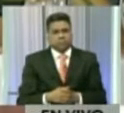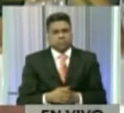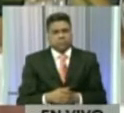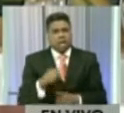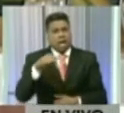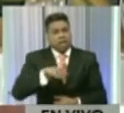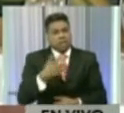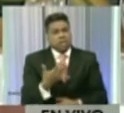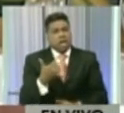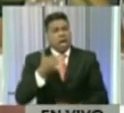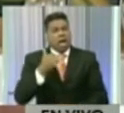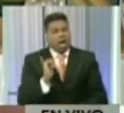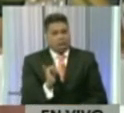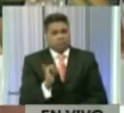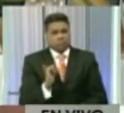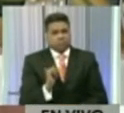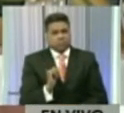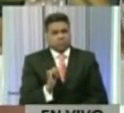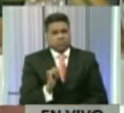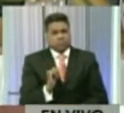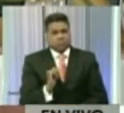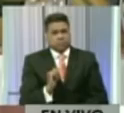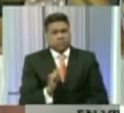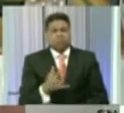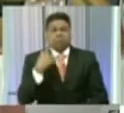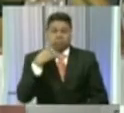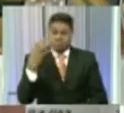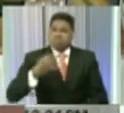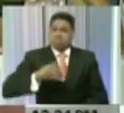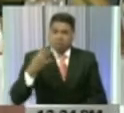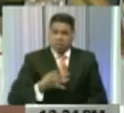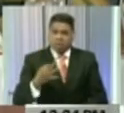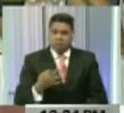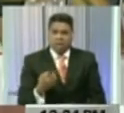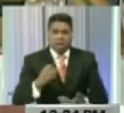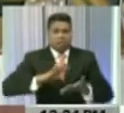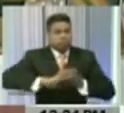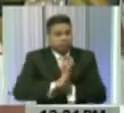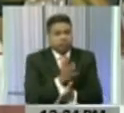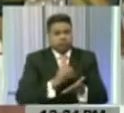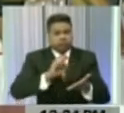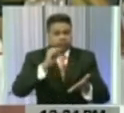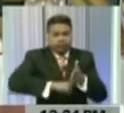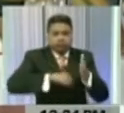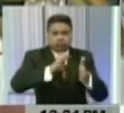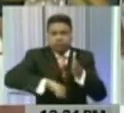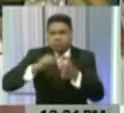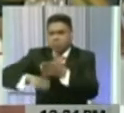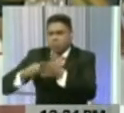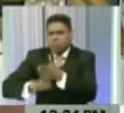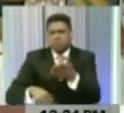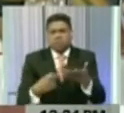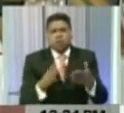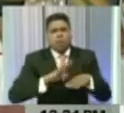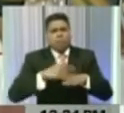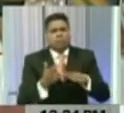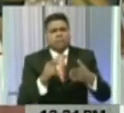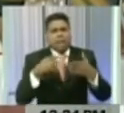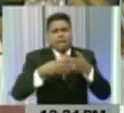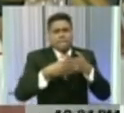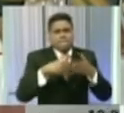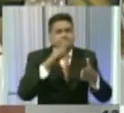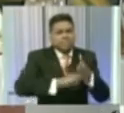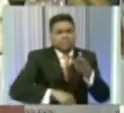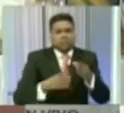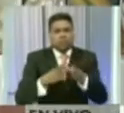Aquí hay una escasez real, porque tenemos menos divisa, pero hay una escasez